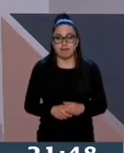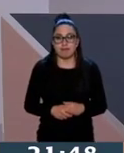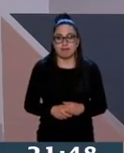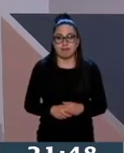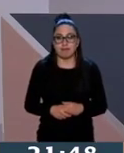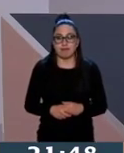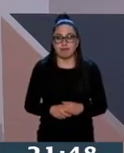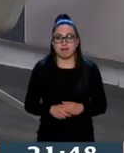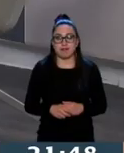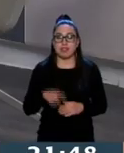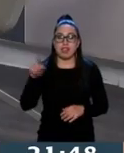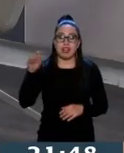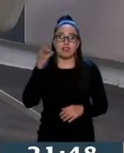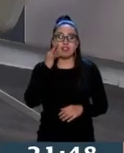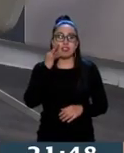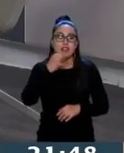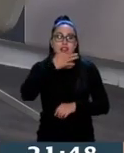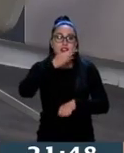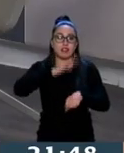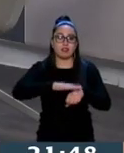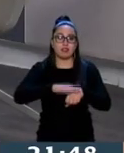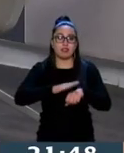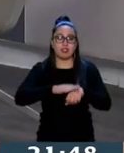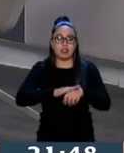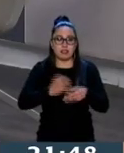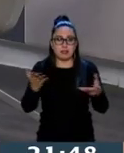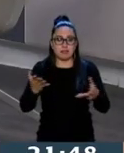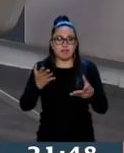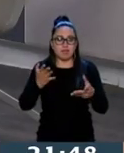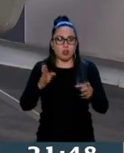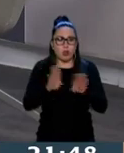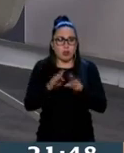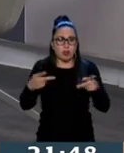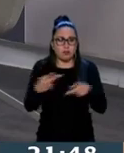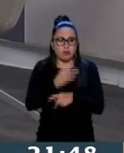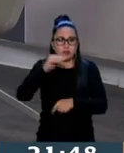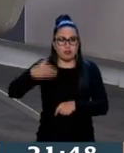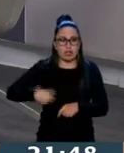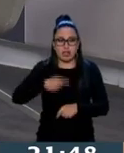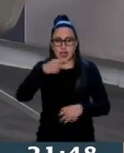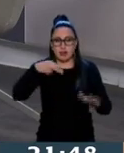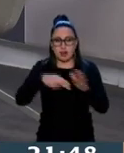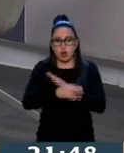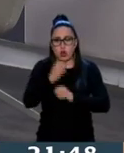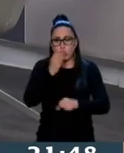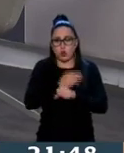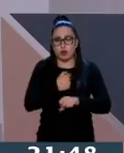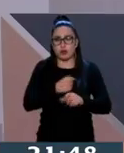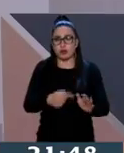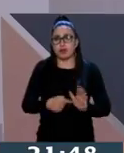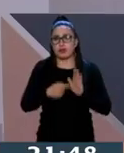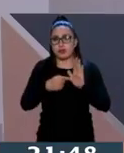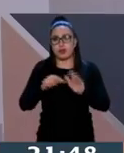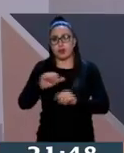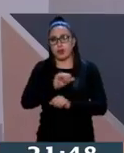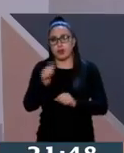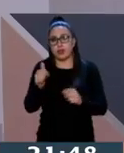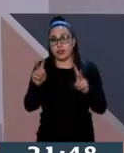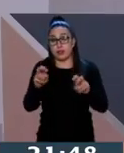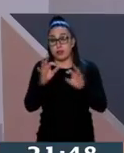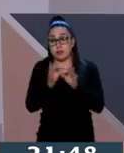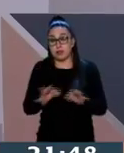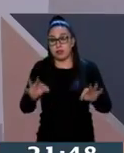que anuncia la Fiscalía y las anomalías que han sucedido en el metro, pues traemos hoy una pieza acerca